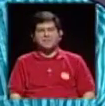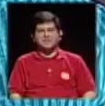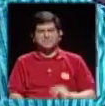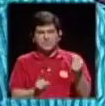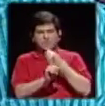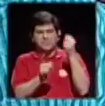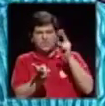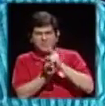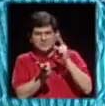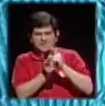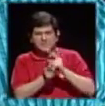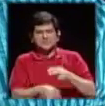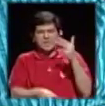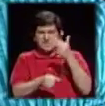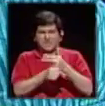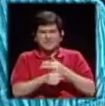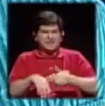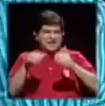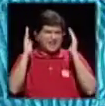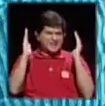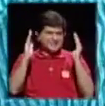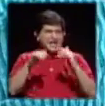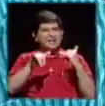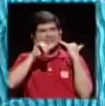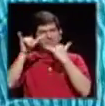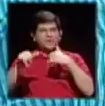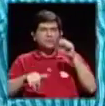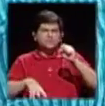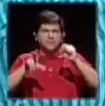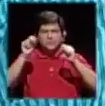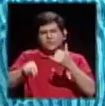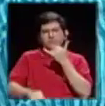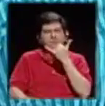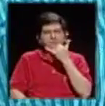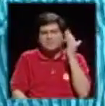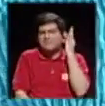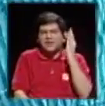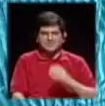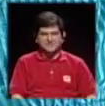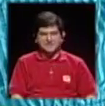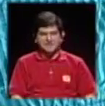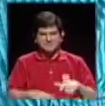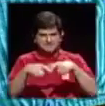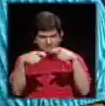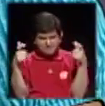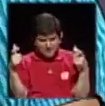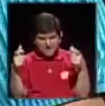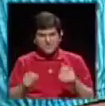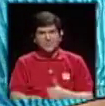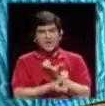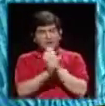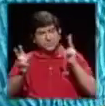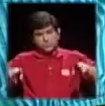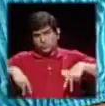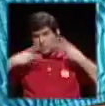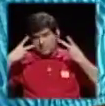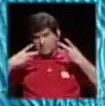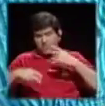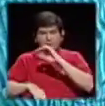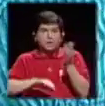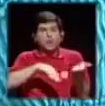es grande, se denuncia, no se denuncia, ¿qué pasa con esas mujeres? ¿La mayoría sobreviven o